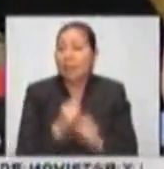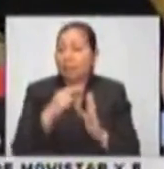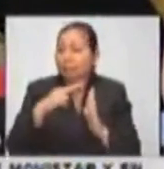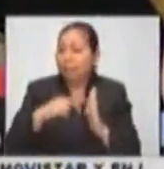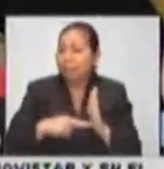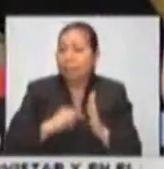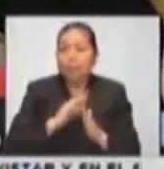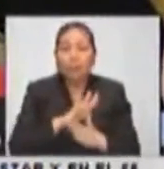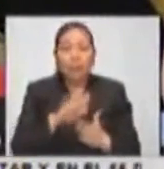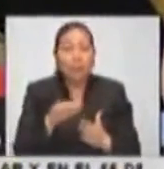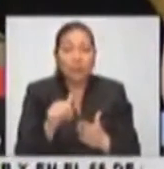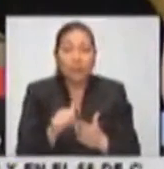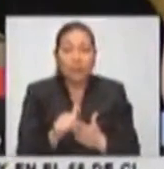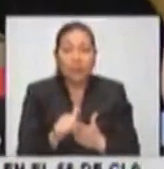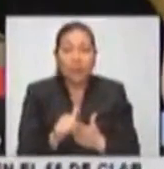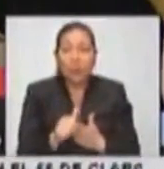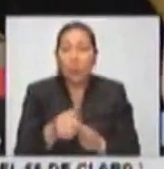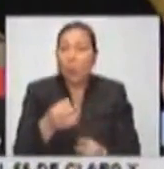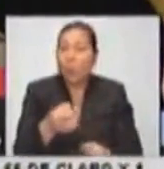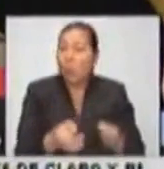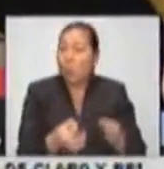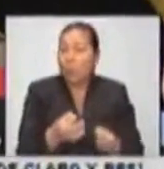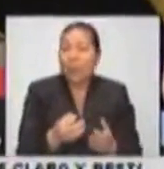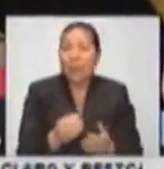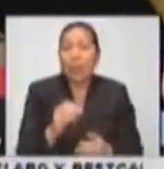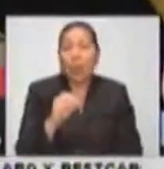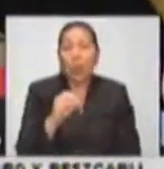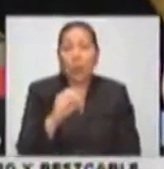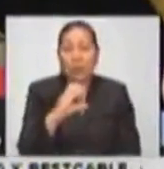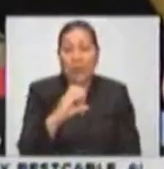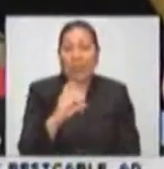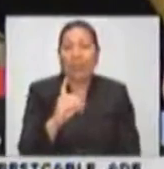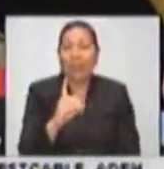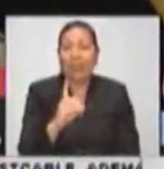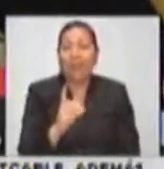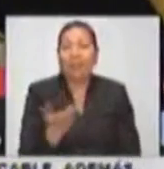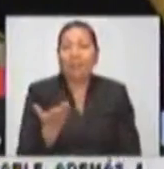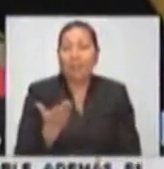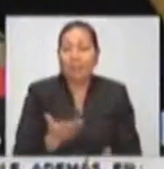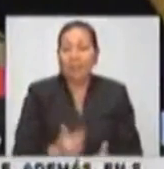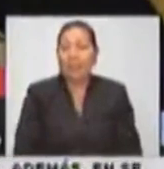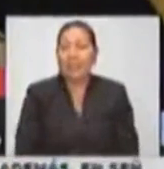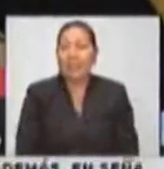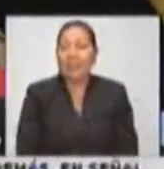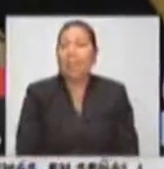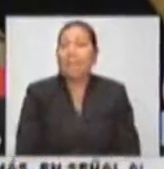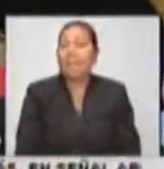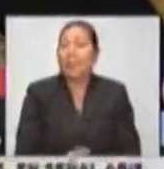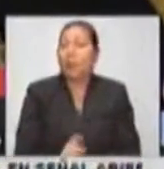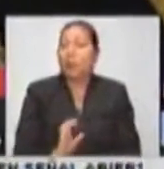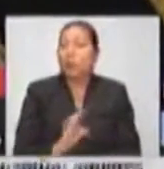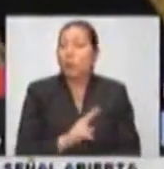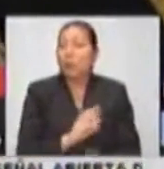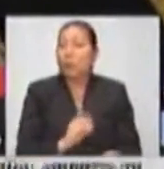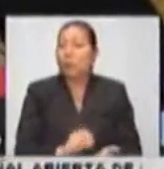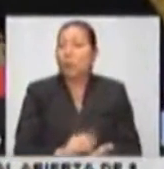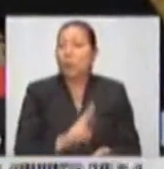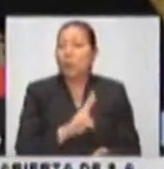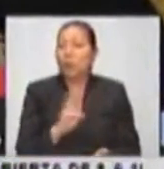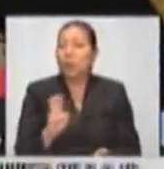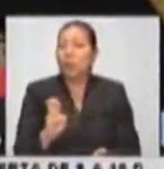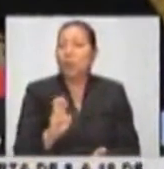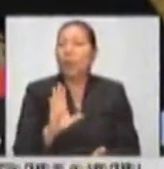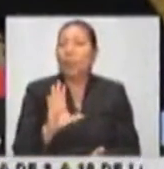la totalidad del acervo jurídico de la OCDE, a eso la OCDE le llama el ACUIS, pero son más de